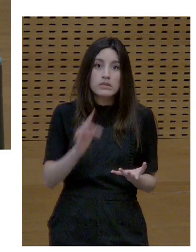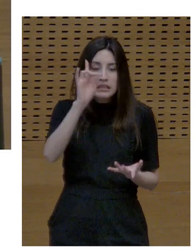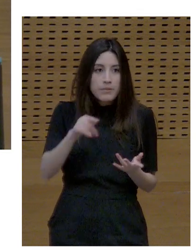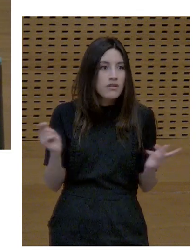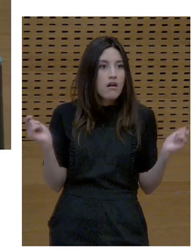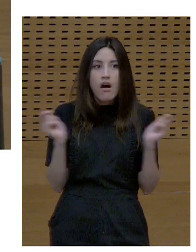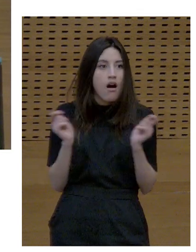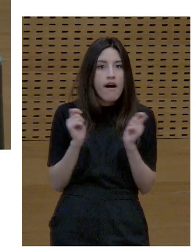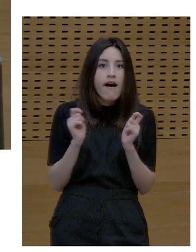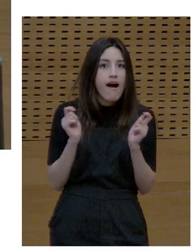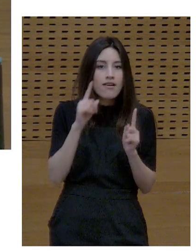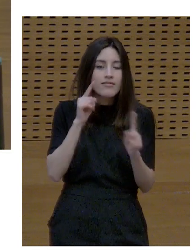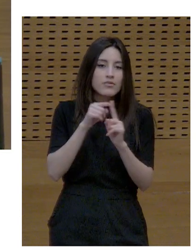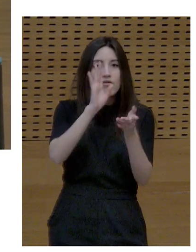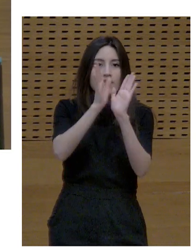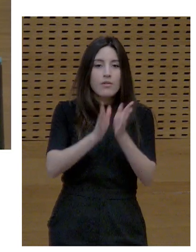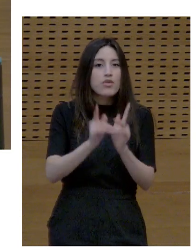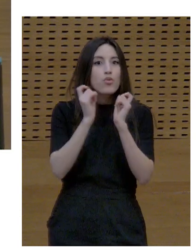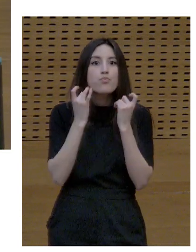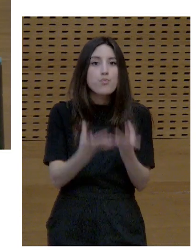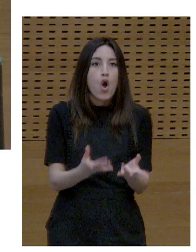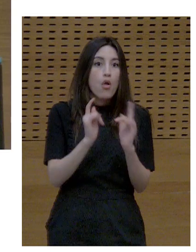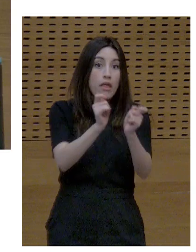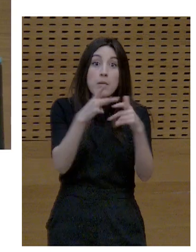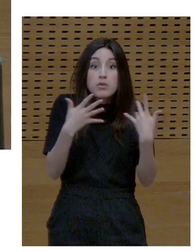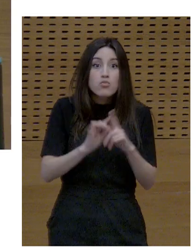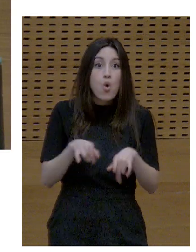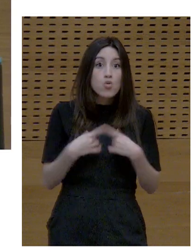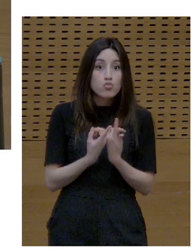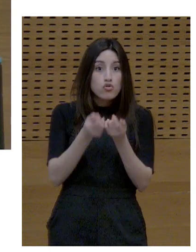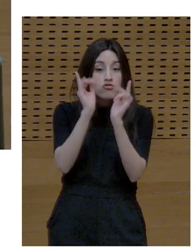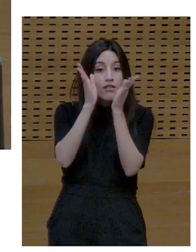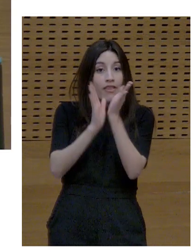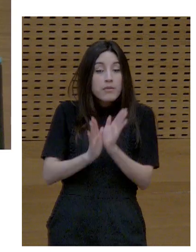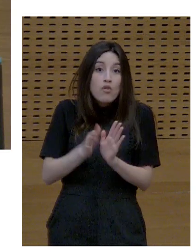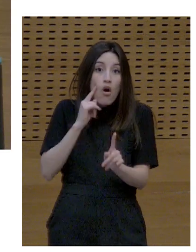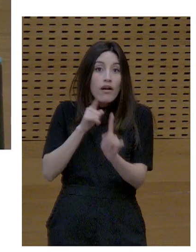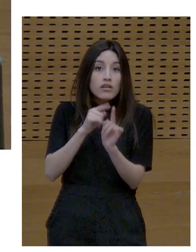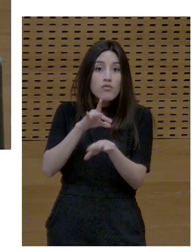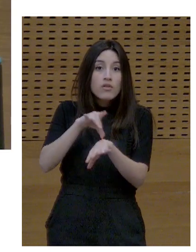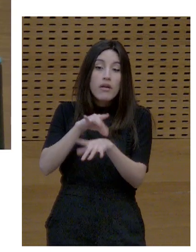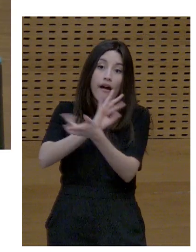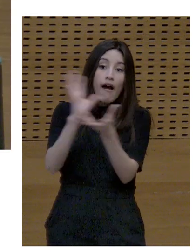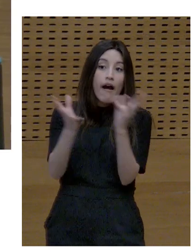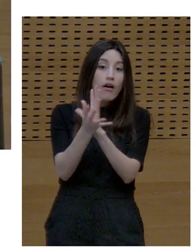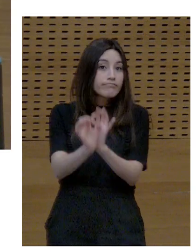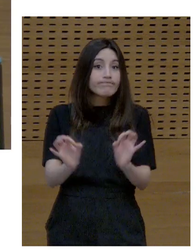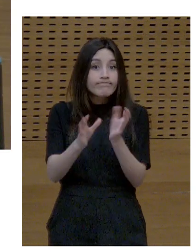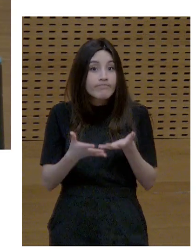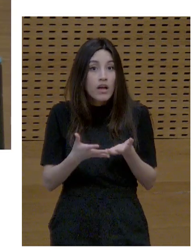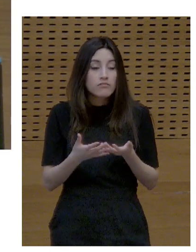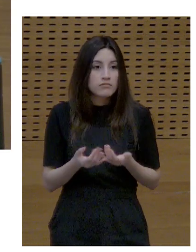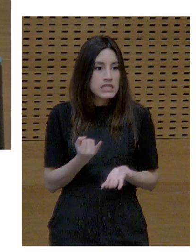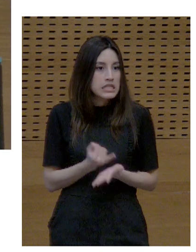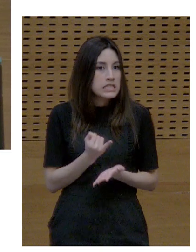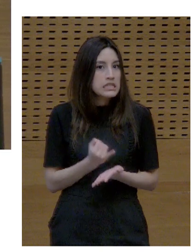alerta para poder poner un tratamiento pronto, pero no tenemos un tratamiento que cambie la evolución de la enfermedad a día de hoy. Los ensayos van